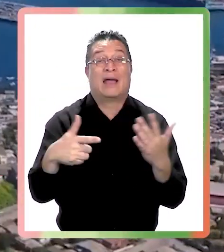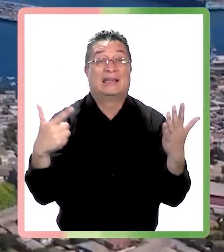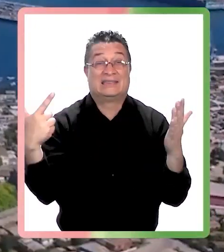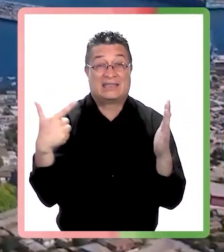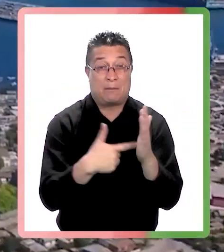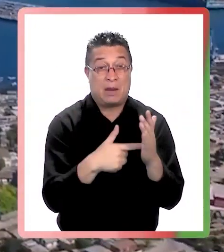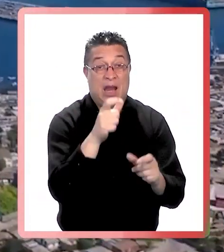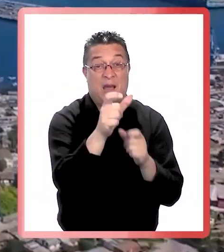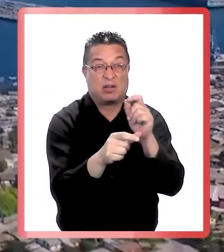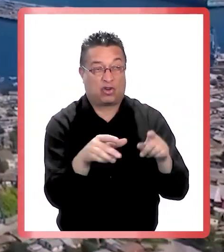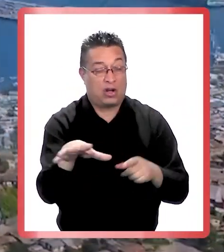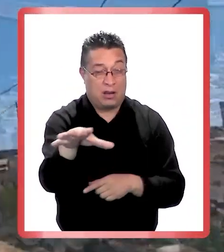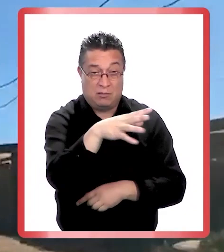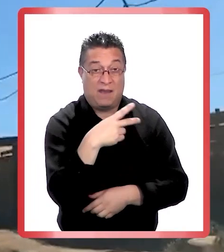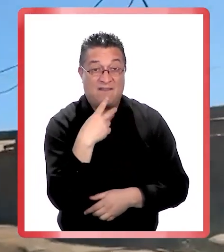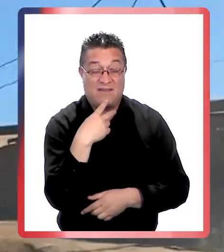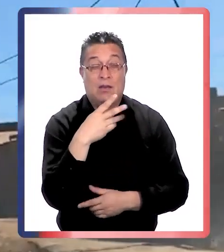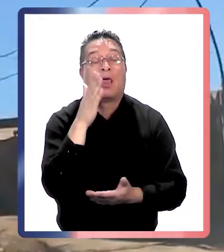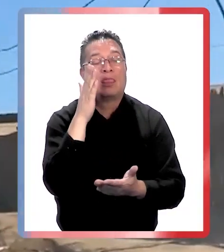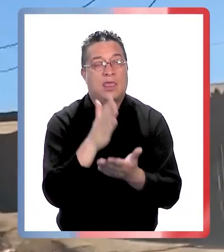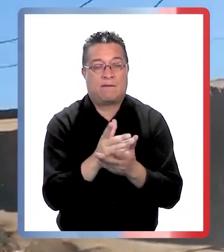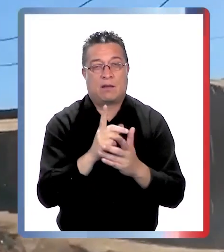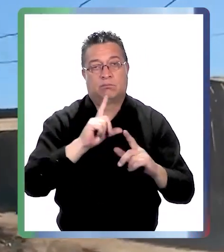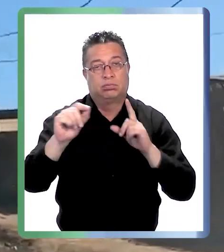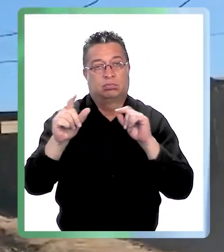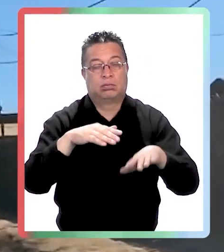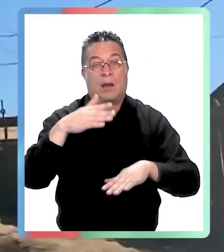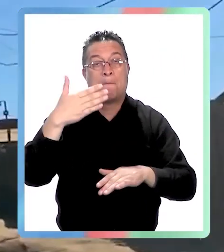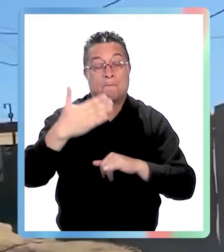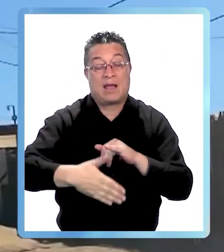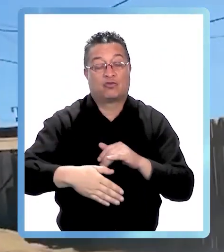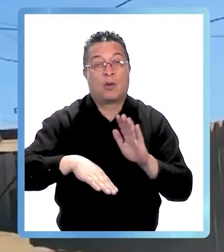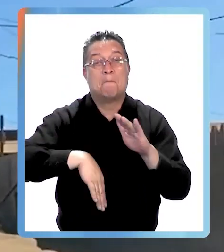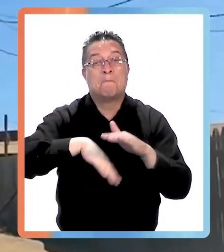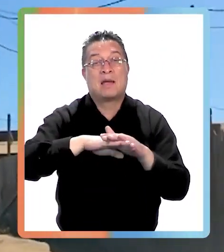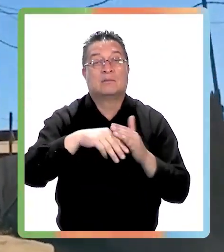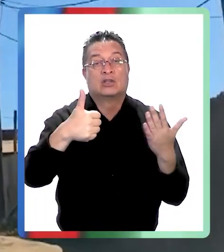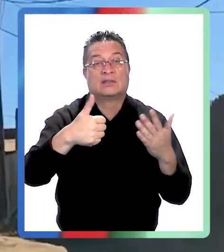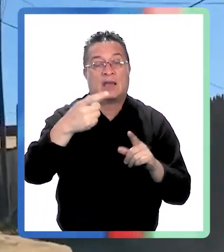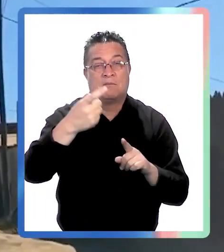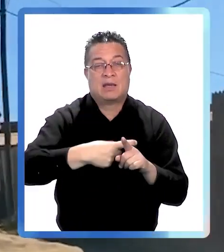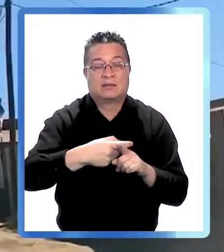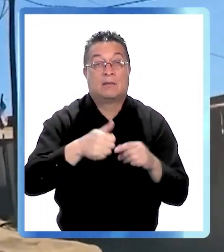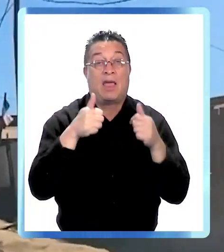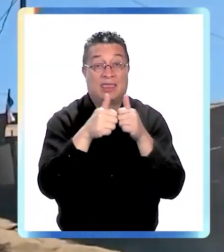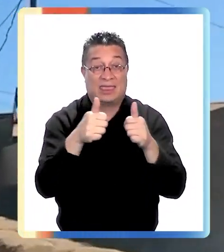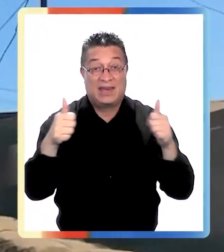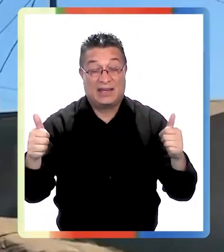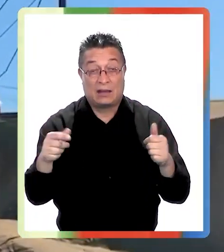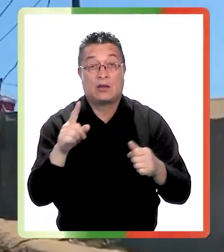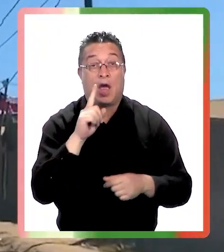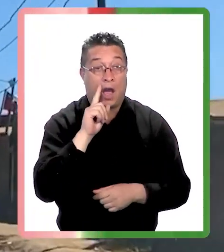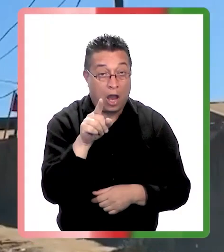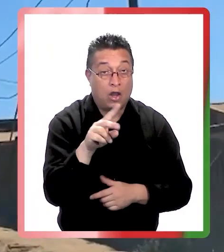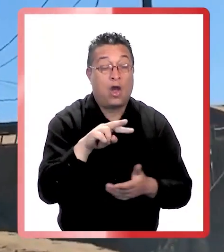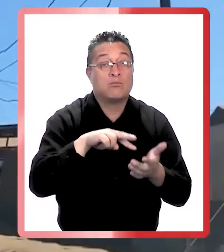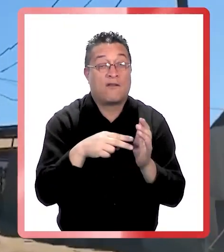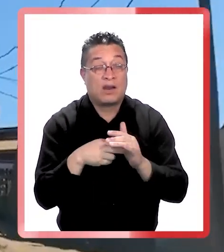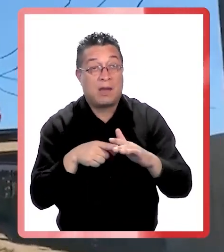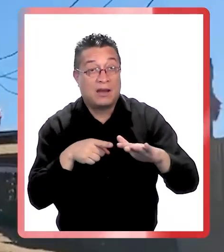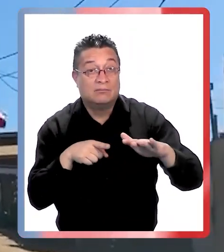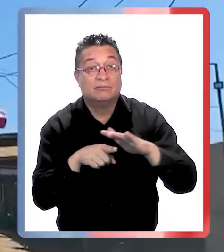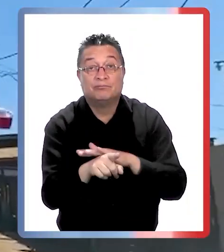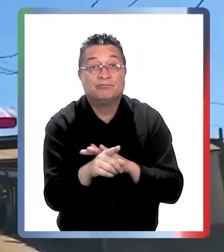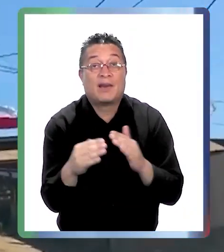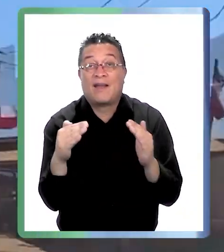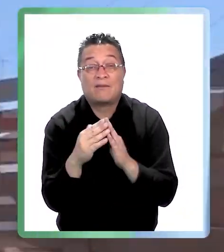7.000 personas asentadas en este terreno deben desalojar con un plazo máximo de 6 meses. Los dirigentes de quienes, por dificultades de acceso